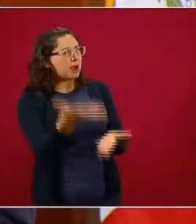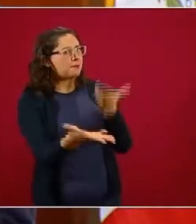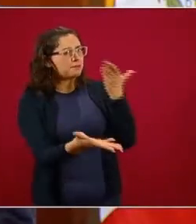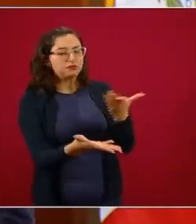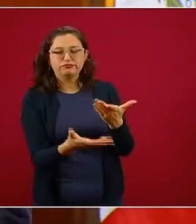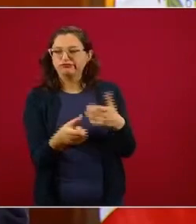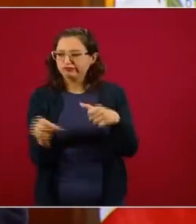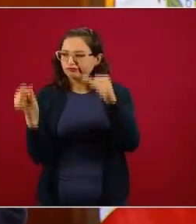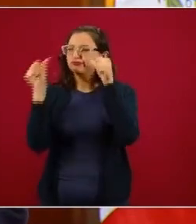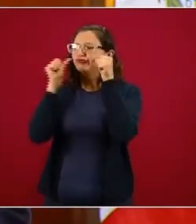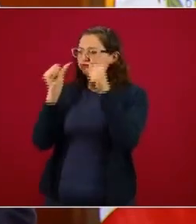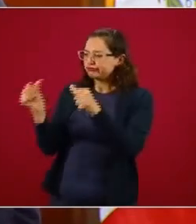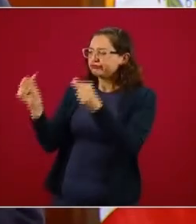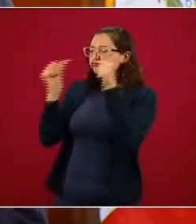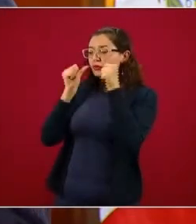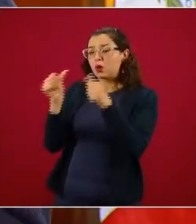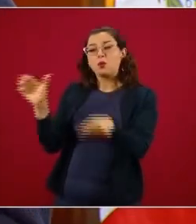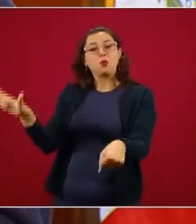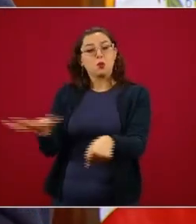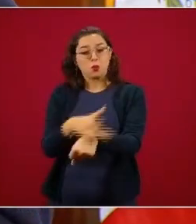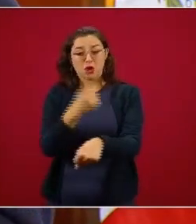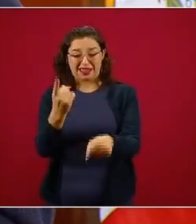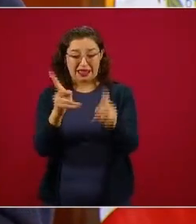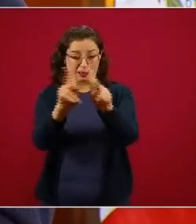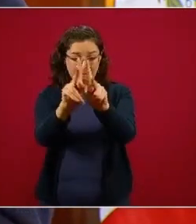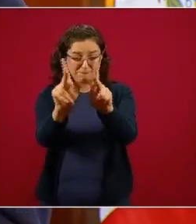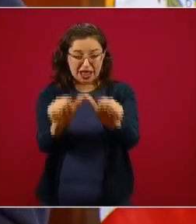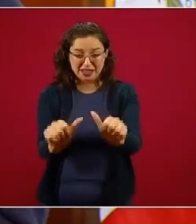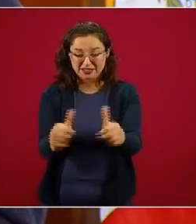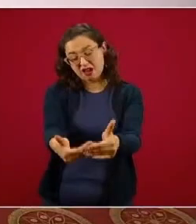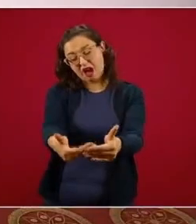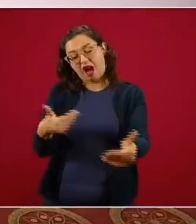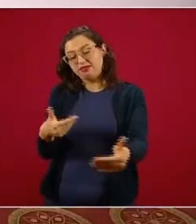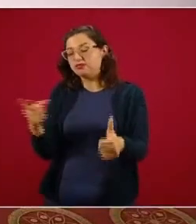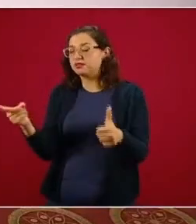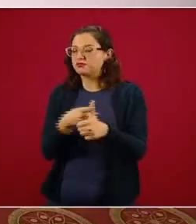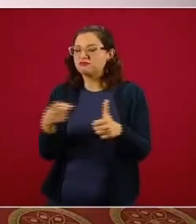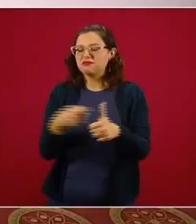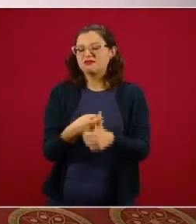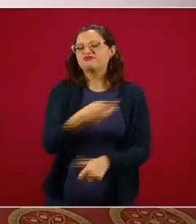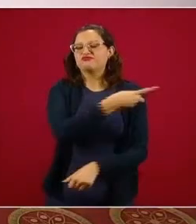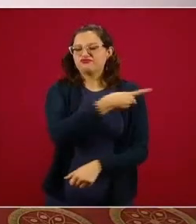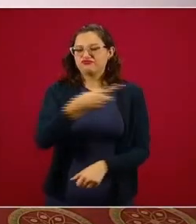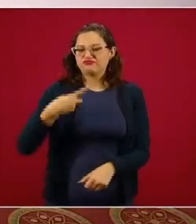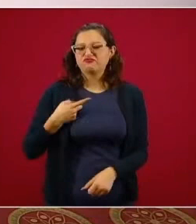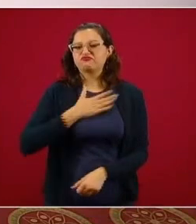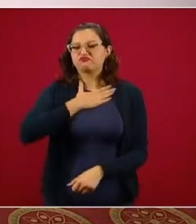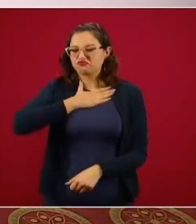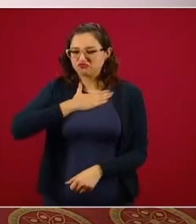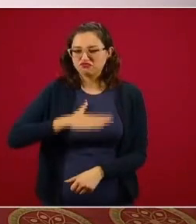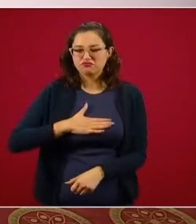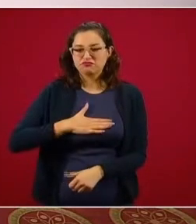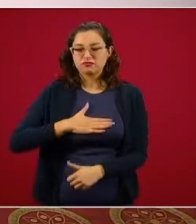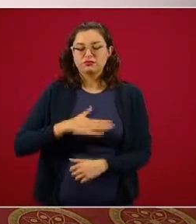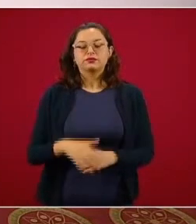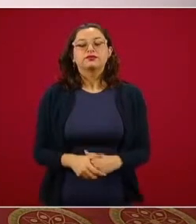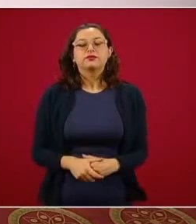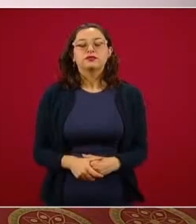la paz es fruto de la justicia. Esta nueva política de